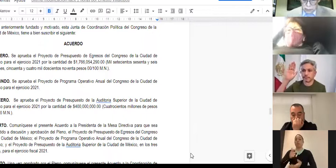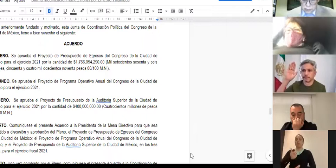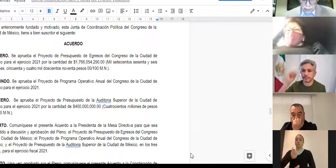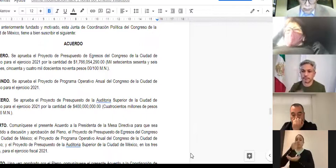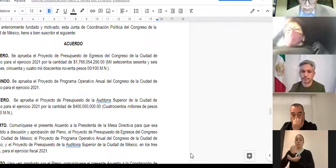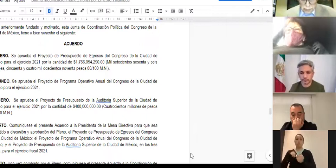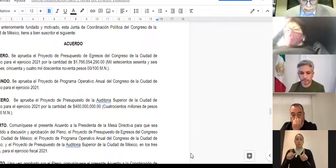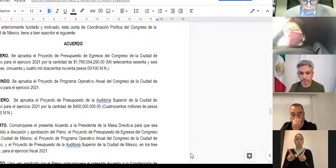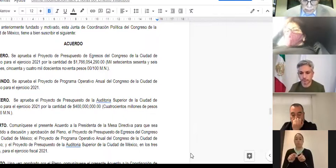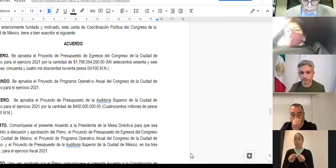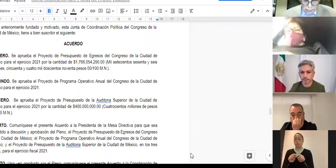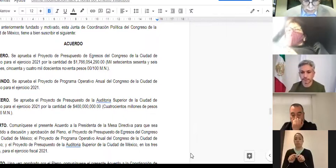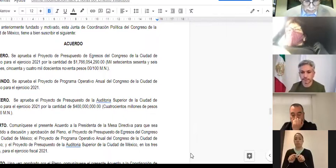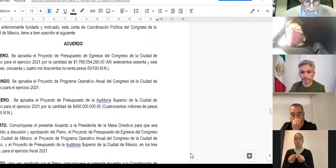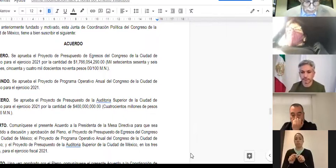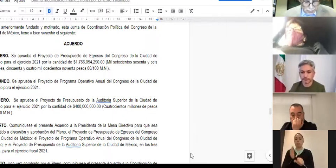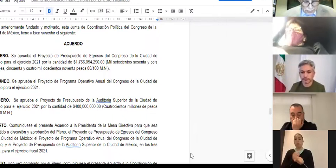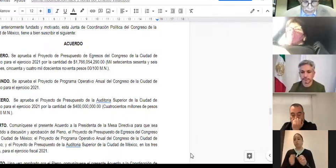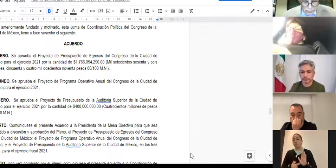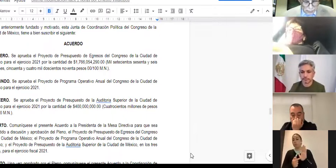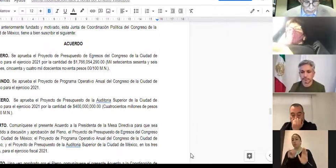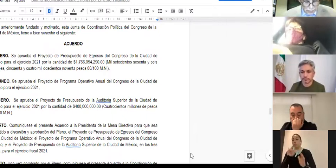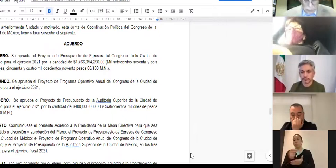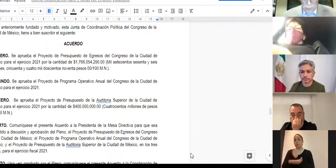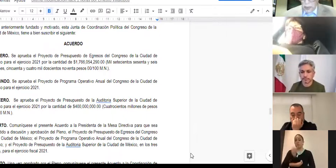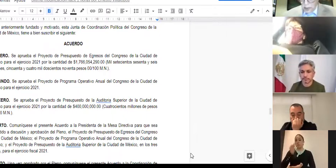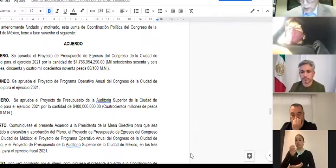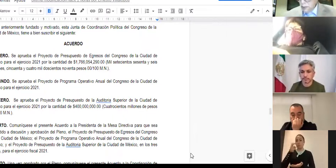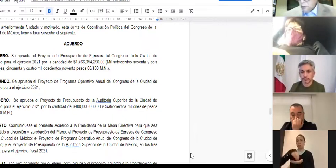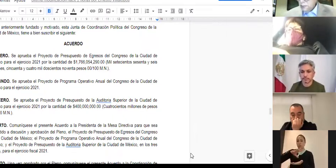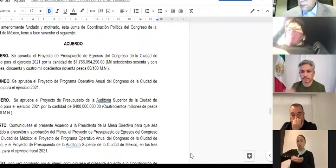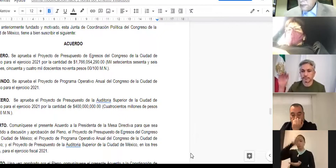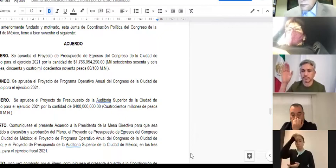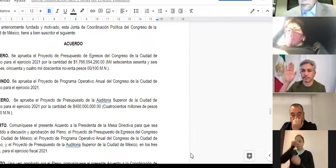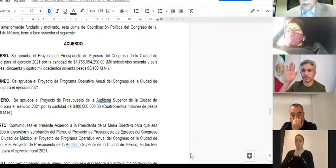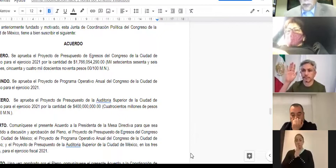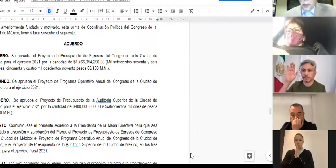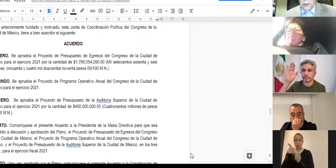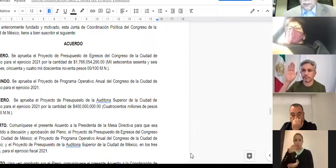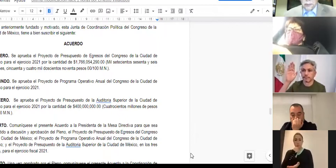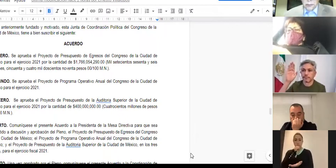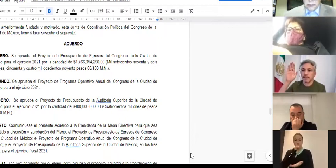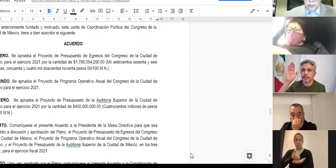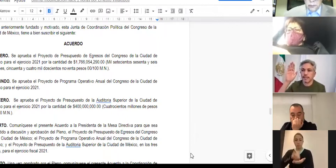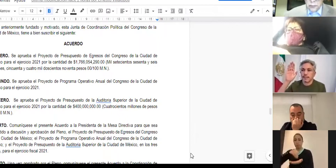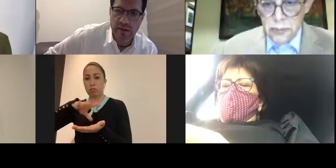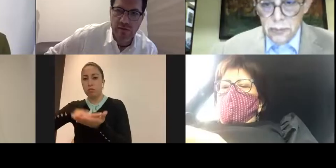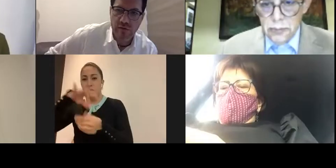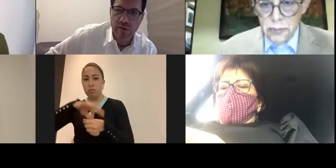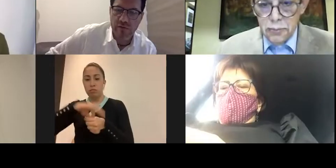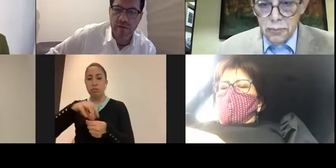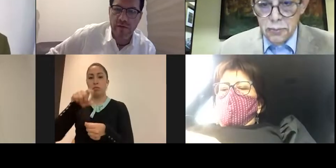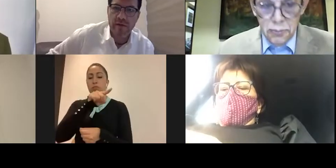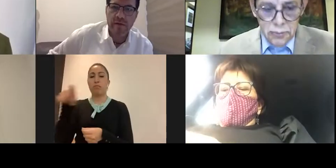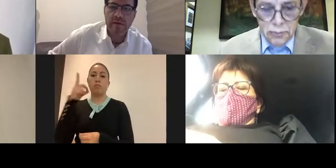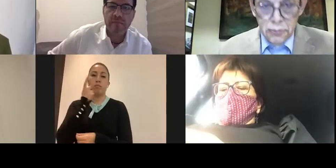cuánto el proyecto que ponemos a consideración de acuerdo de ustedes? Si es tan amable, secretario, por favor, poner a consideración de las y de los